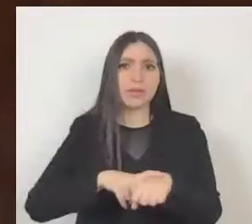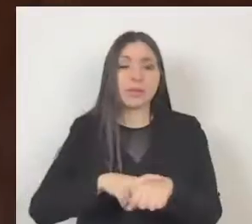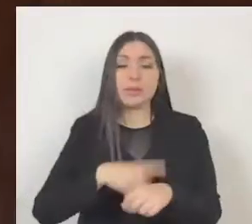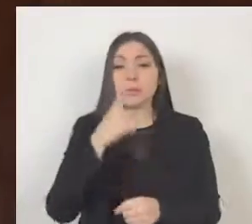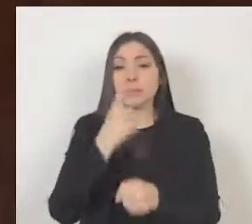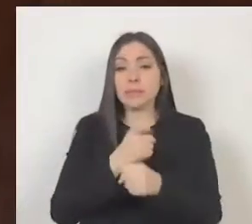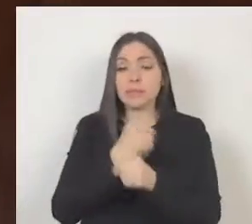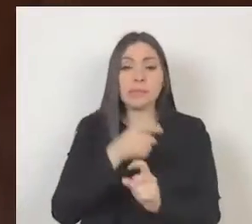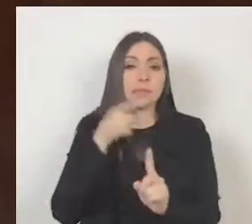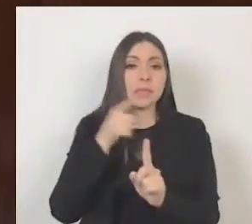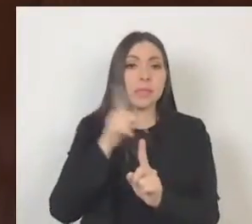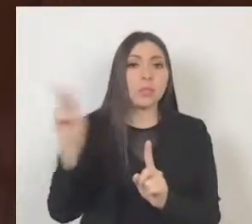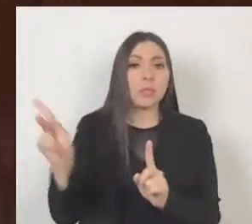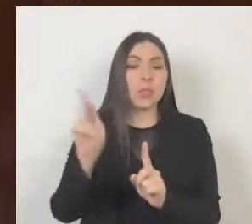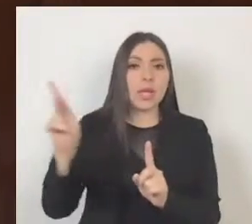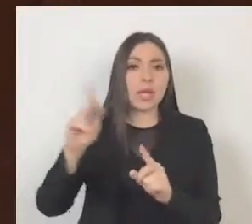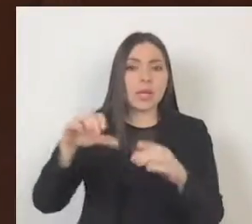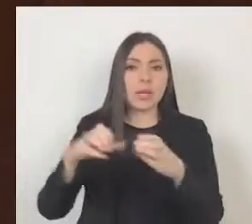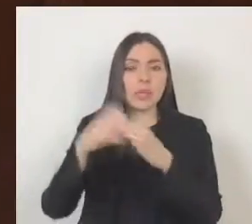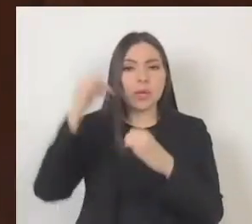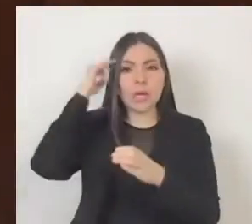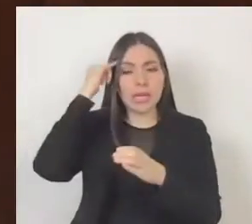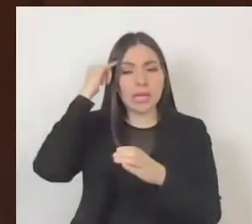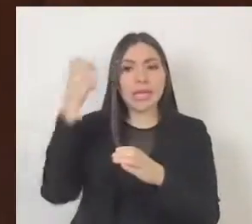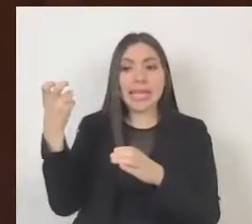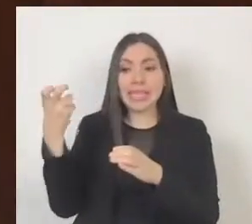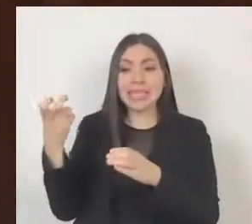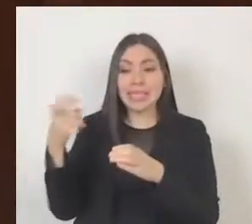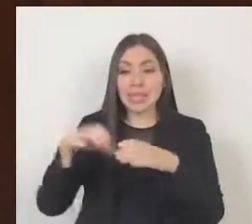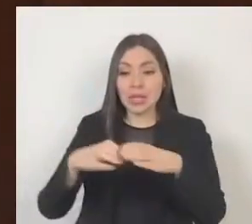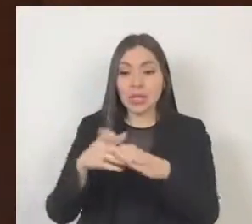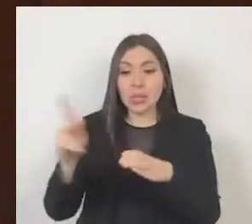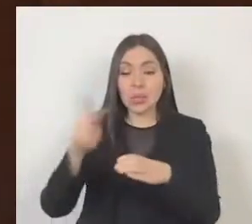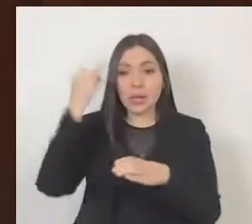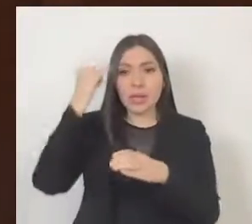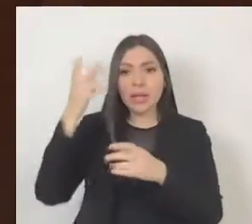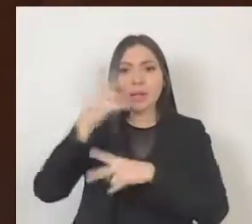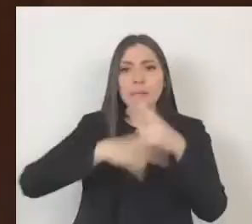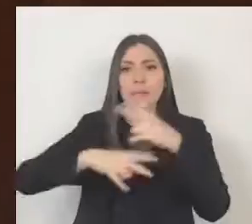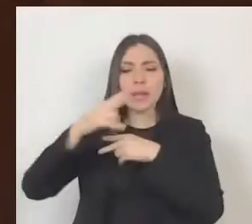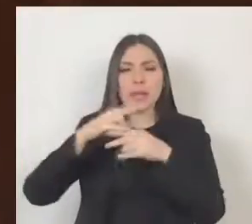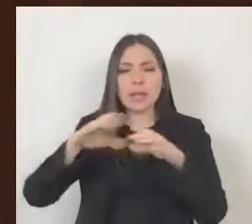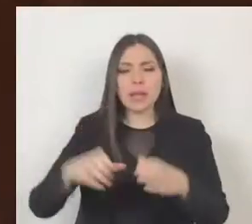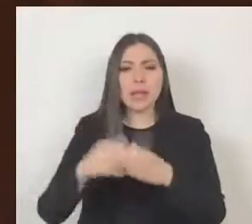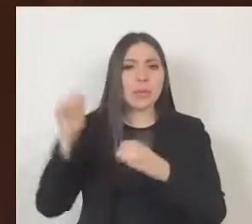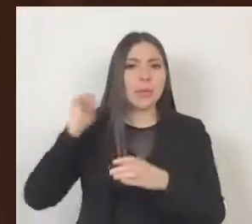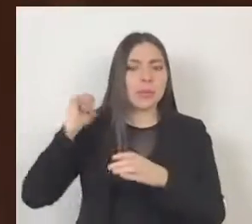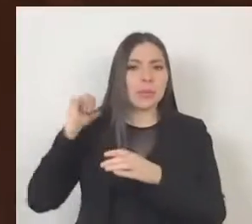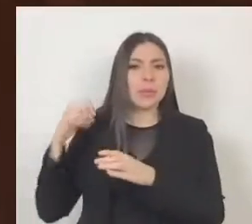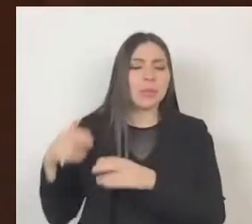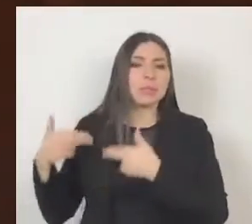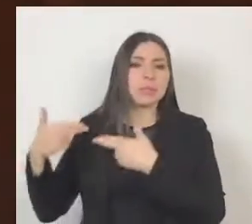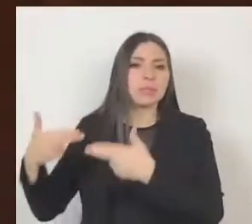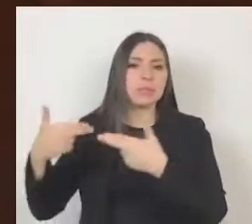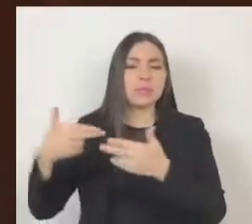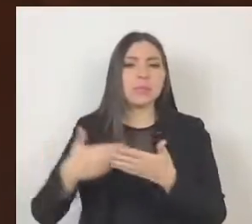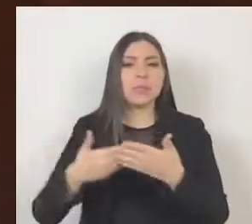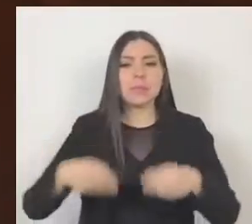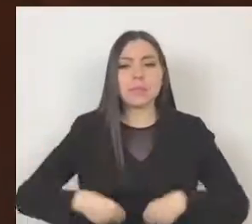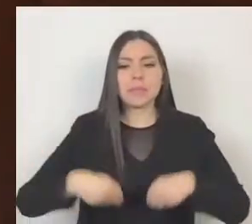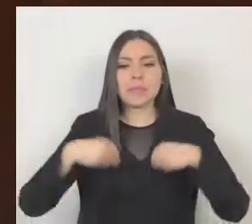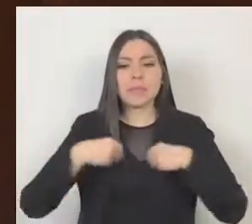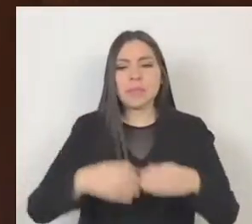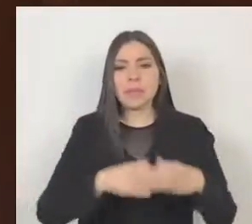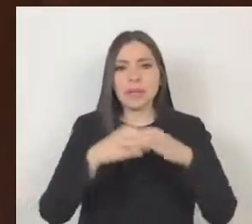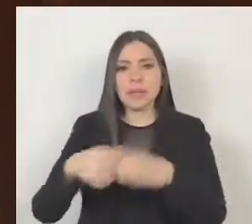son aquellos que descienden de poblaciones que habitan en el territorio actual del país al iniciarse la colonización